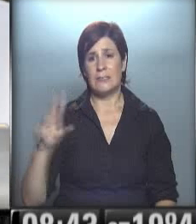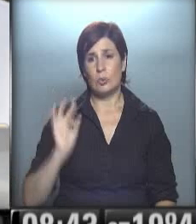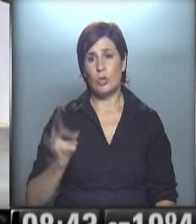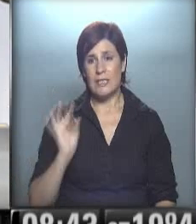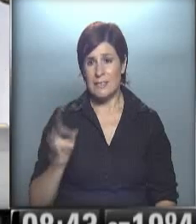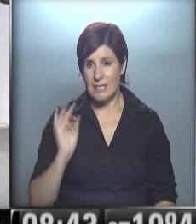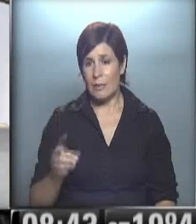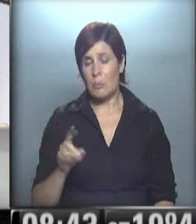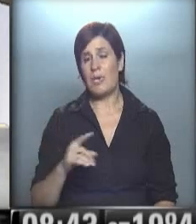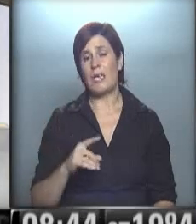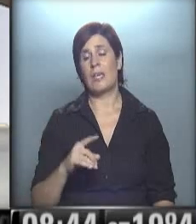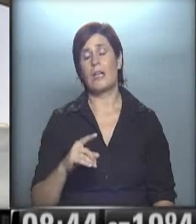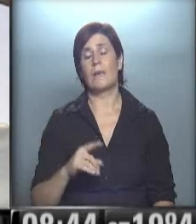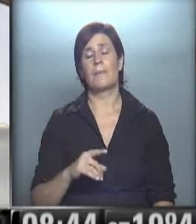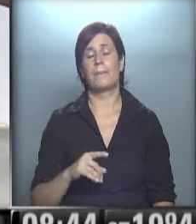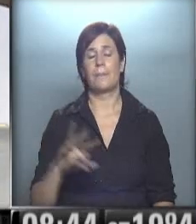pasado, hizo